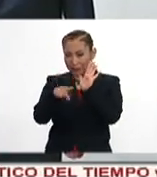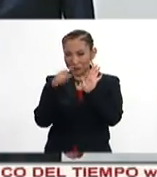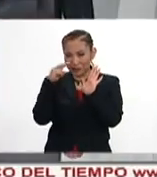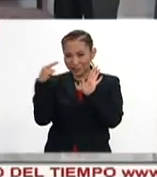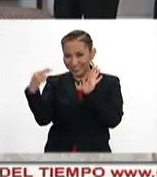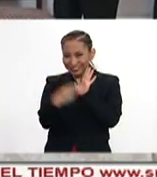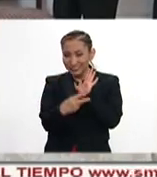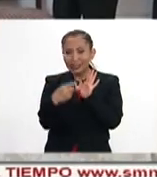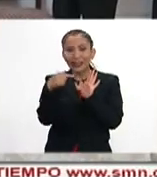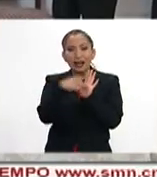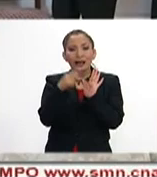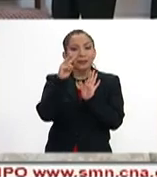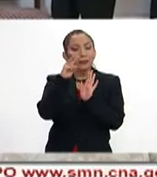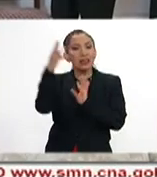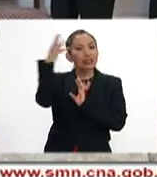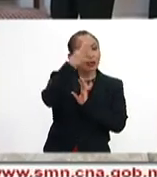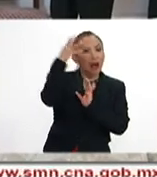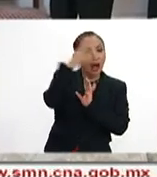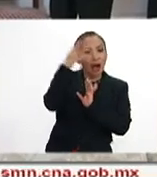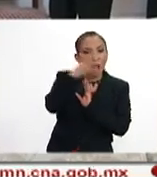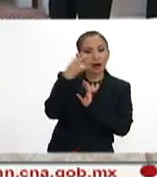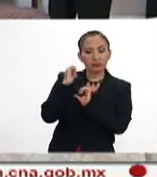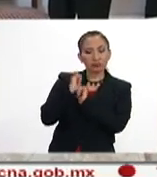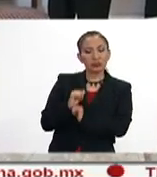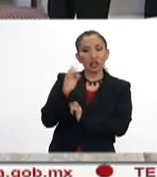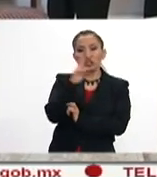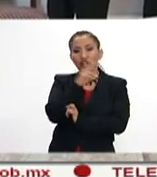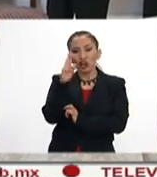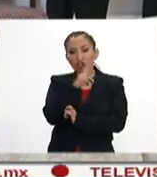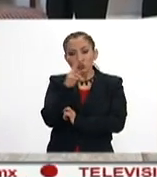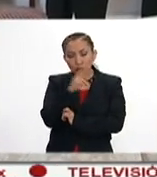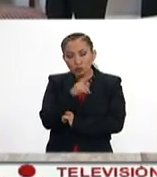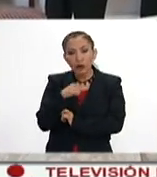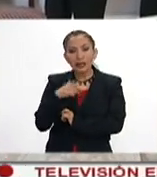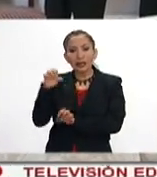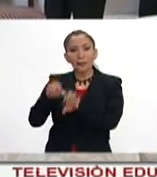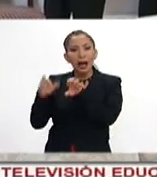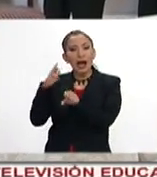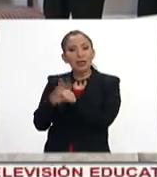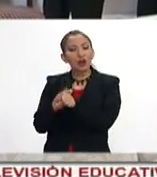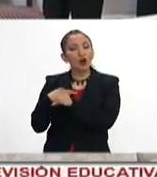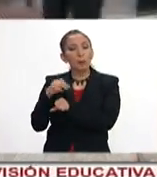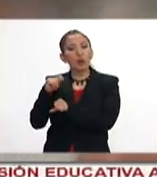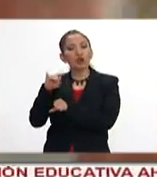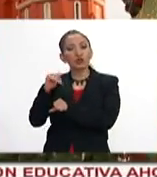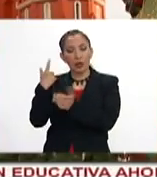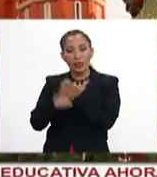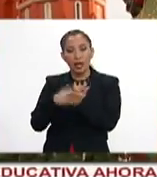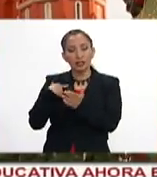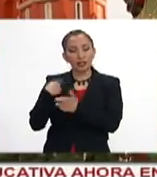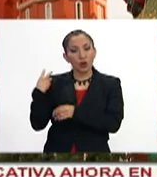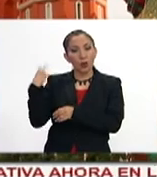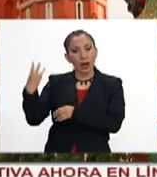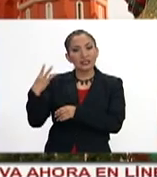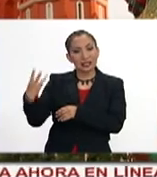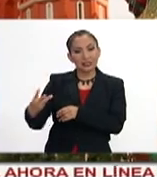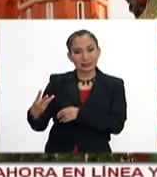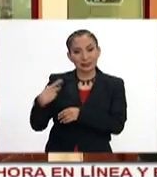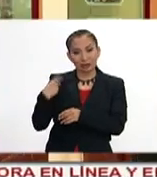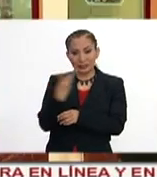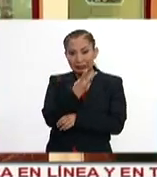en pantalla, donde aparece Trump, el canciller ruso Sergei Lavrov y el embajador de Moscú en Washington, Sergei